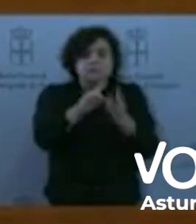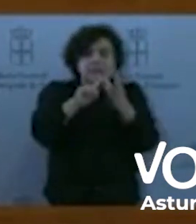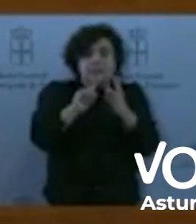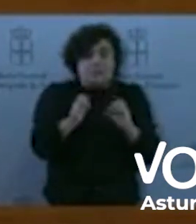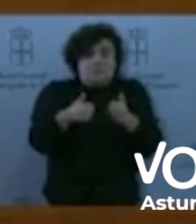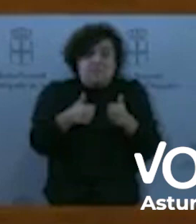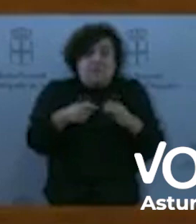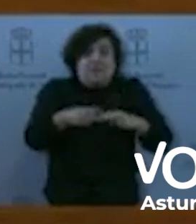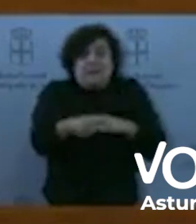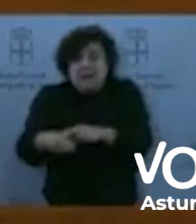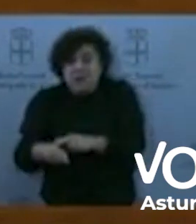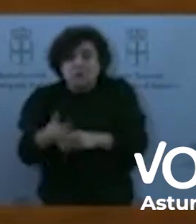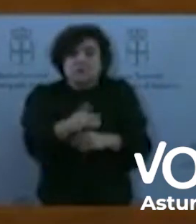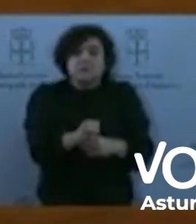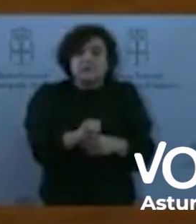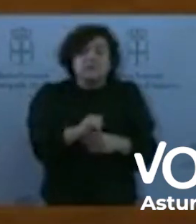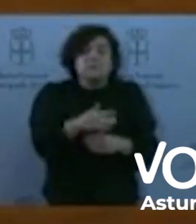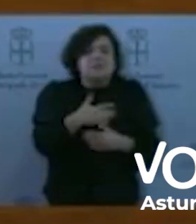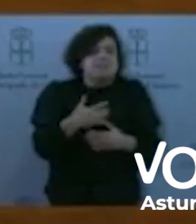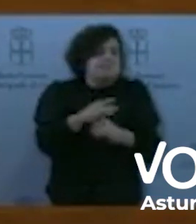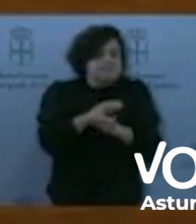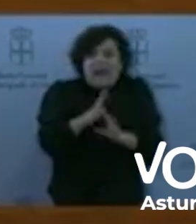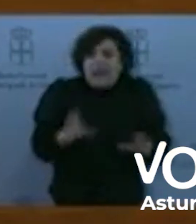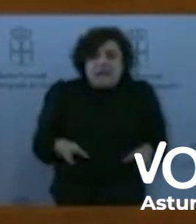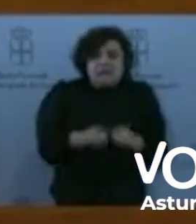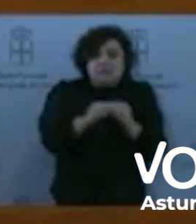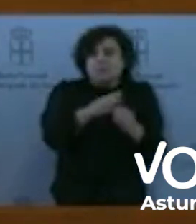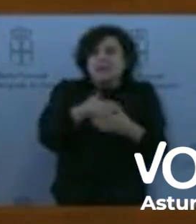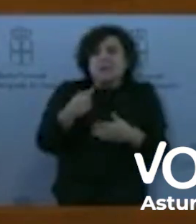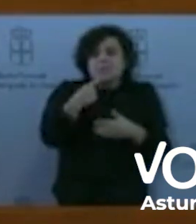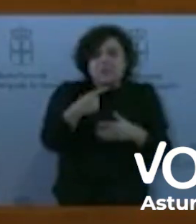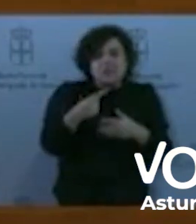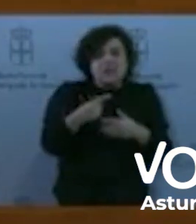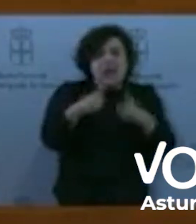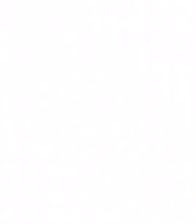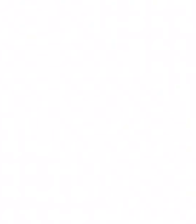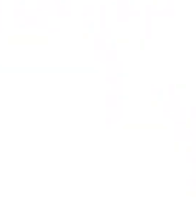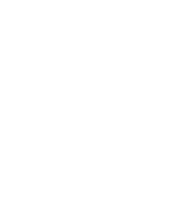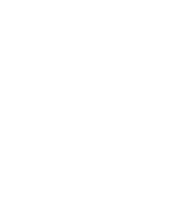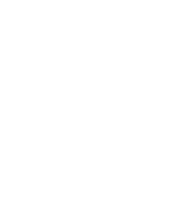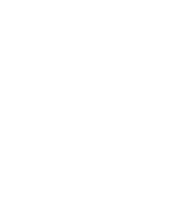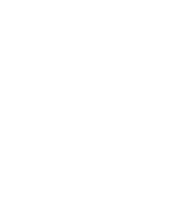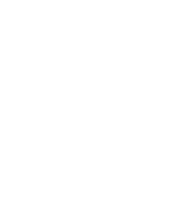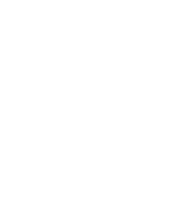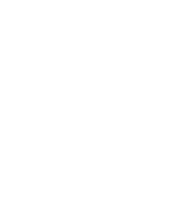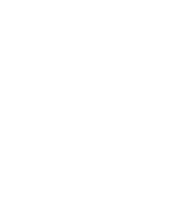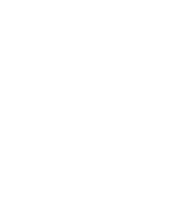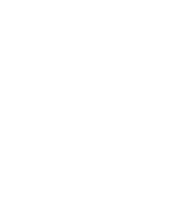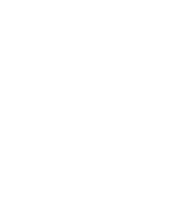ustedes y a los asturianos un feliz día de Asturias y ojalá caminemos en sentido contrario al que venimos caminando. Muchas gracias.